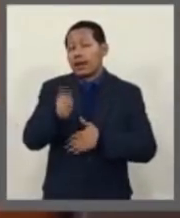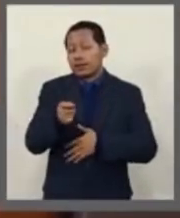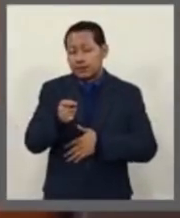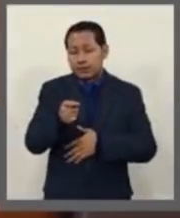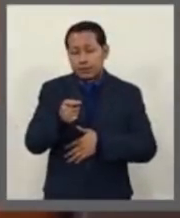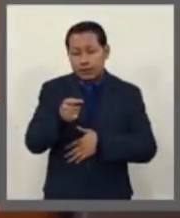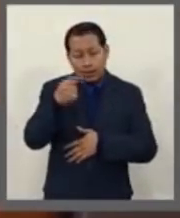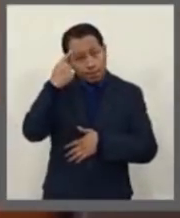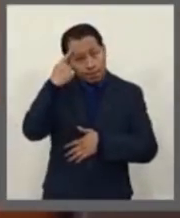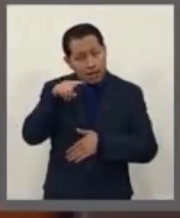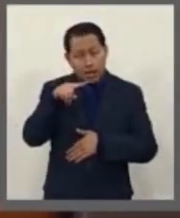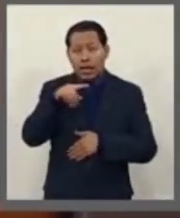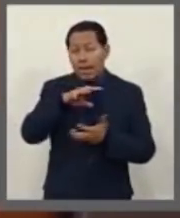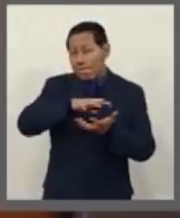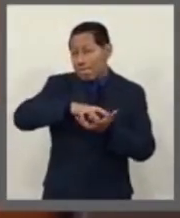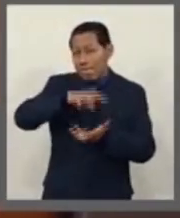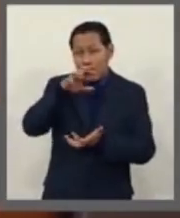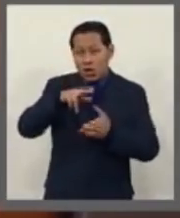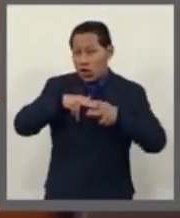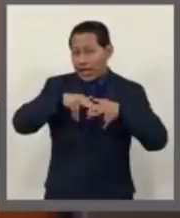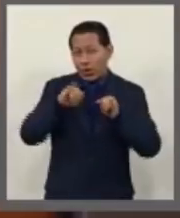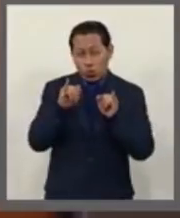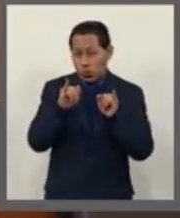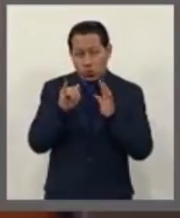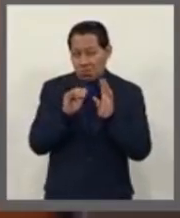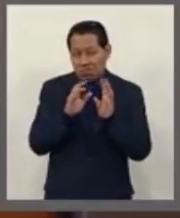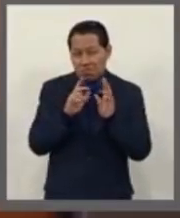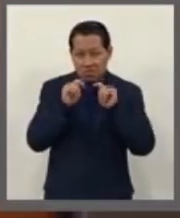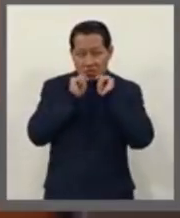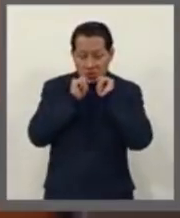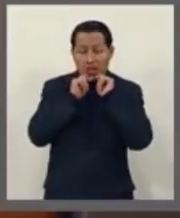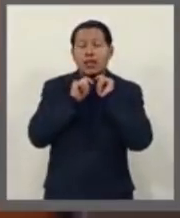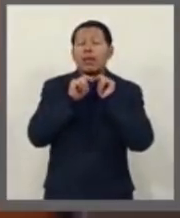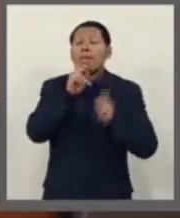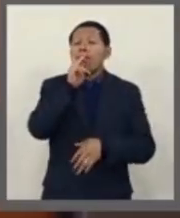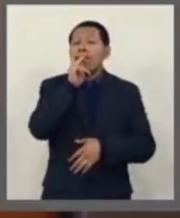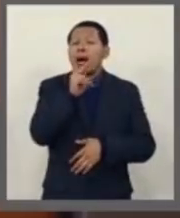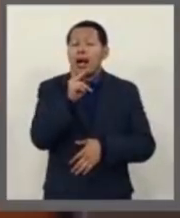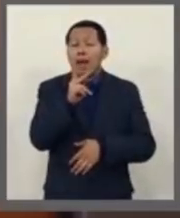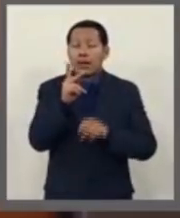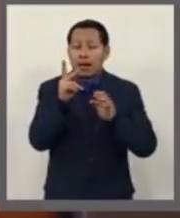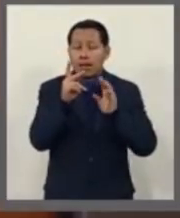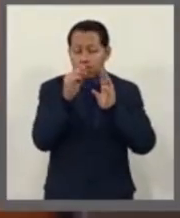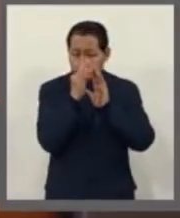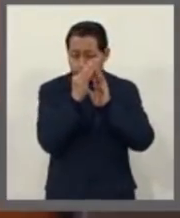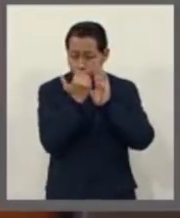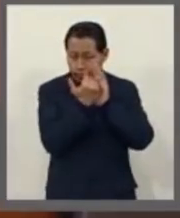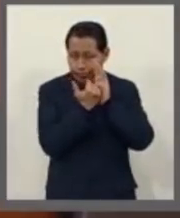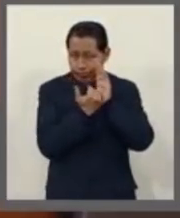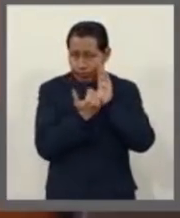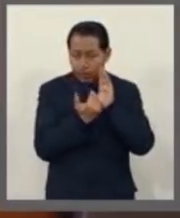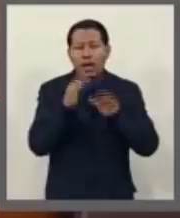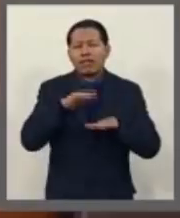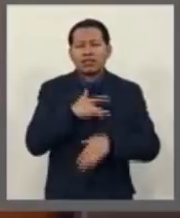dimensión de su triunfo pero sobre todo entendieran que para ninguna mayoría